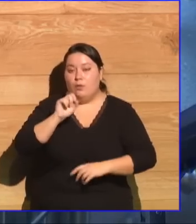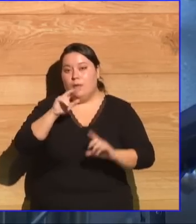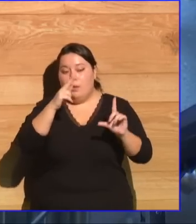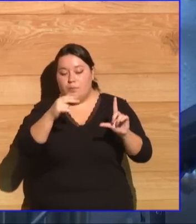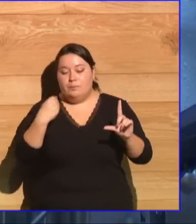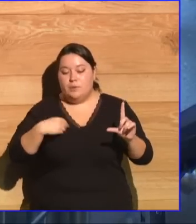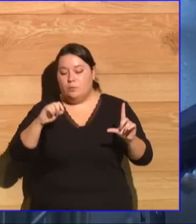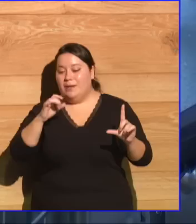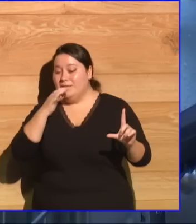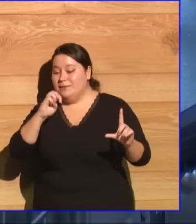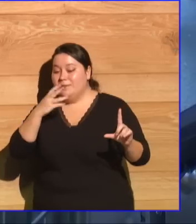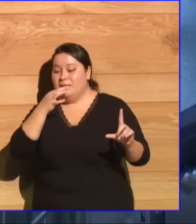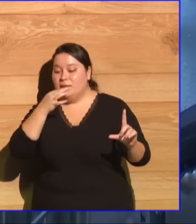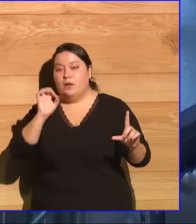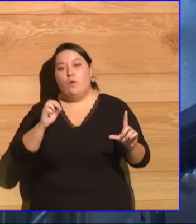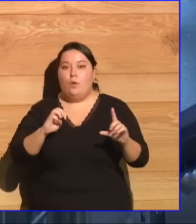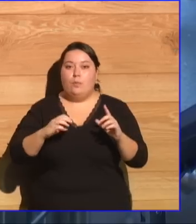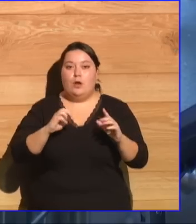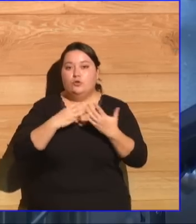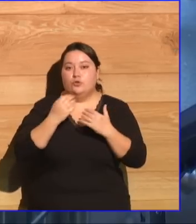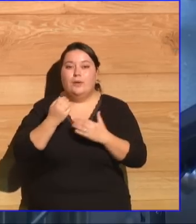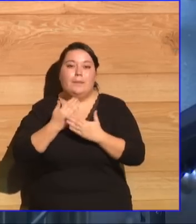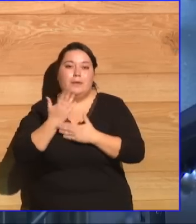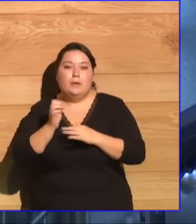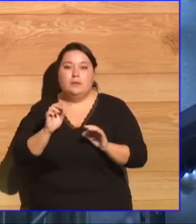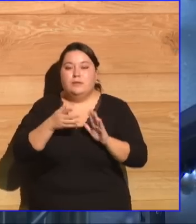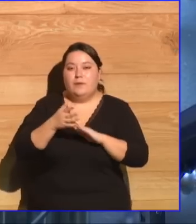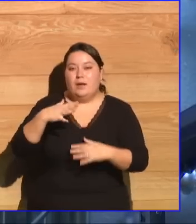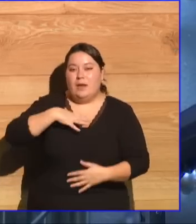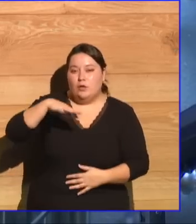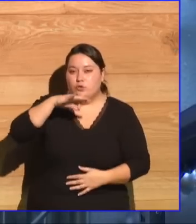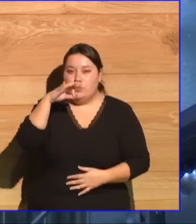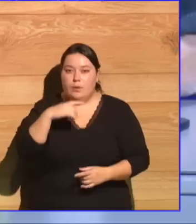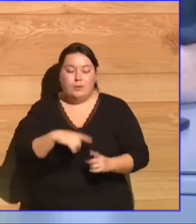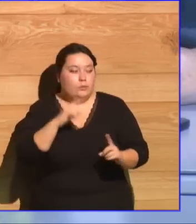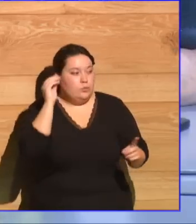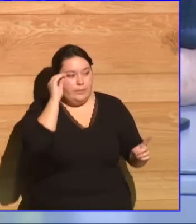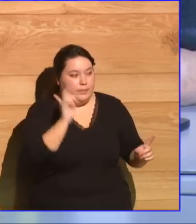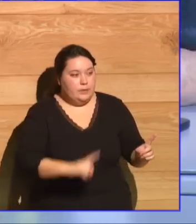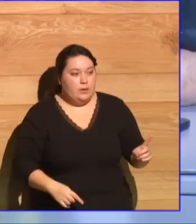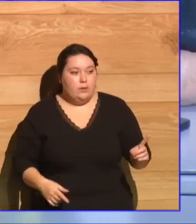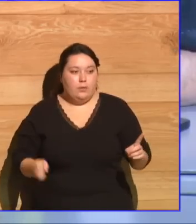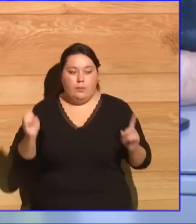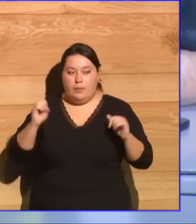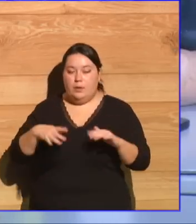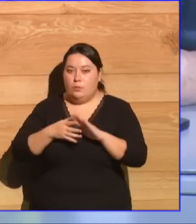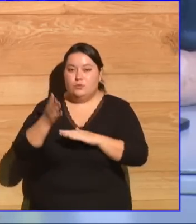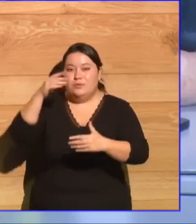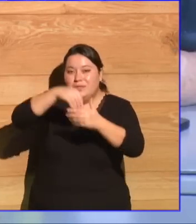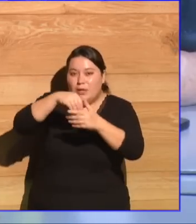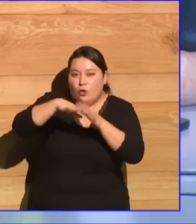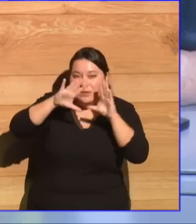que a las 3 de la tarde ni a las 8 de la mañana, entonces a lo mejor la sombra... No os ha pasado. No, porque esto es un interior,